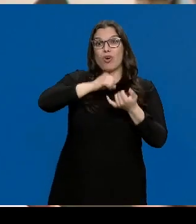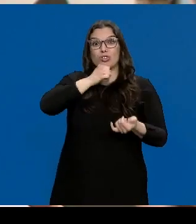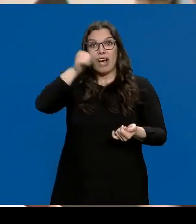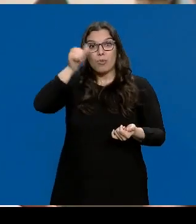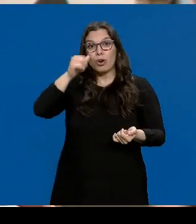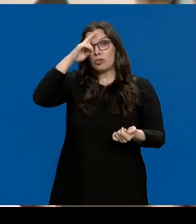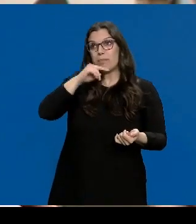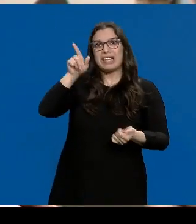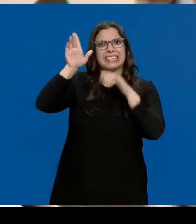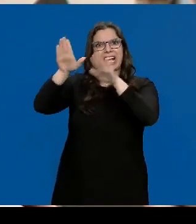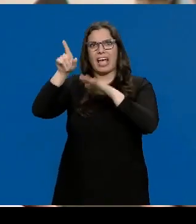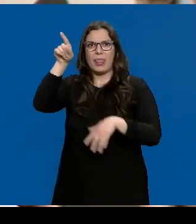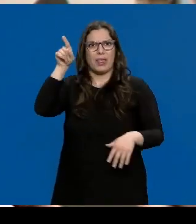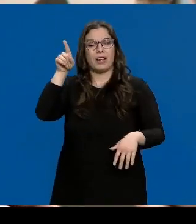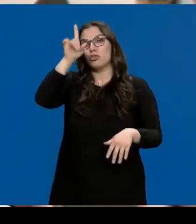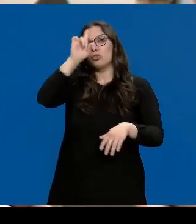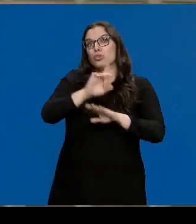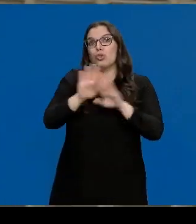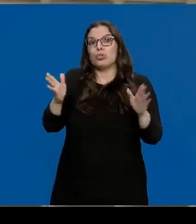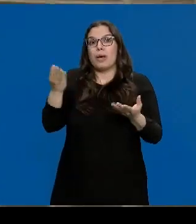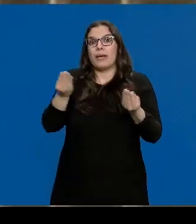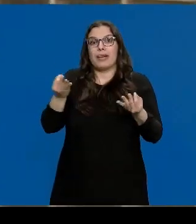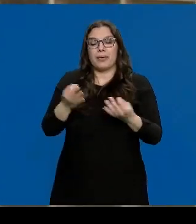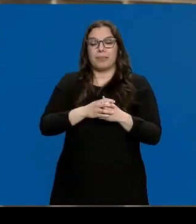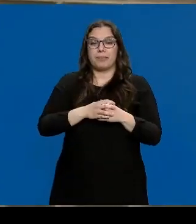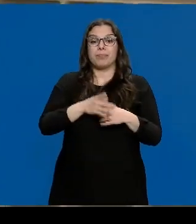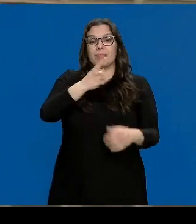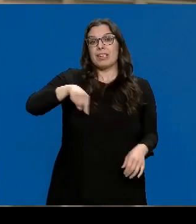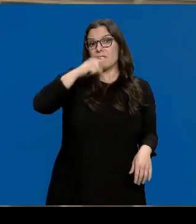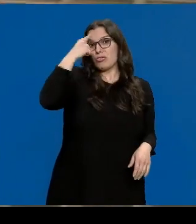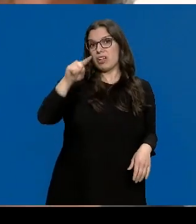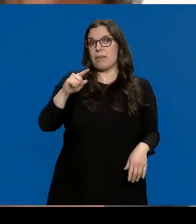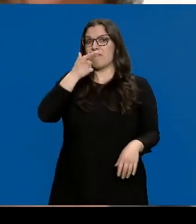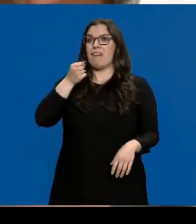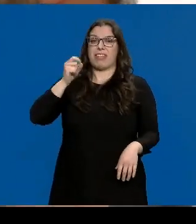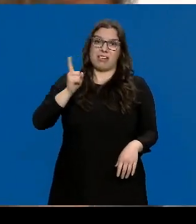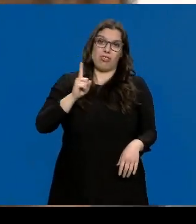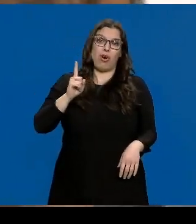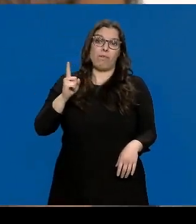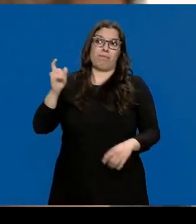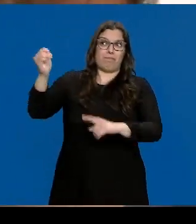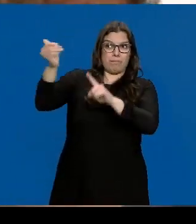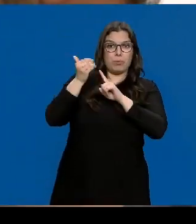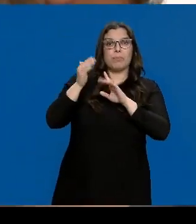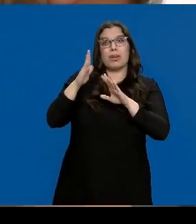abuelos se quedan allí y no saben qué será de ellos. Son conscientes de que no será fácil, pero no pierden la